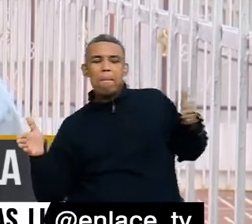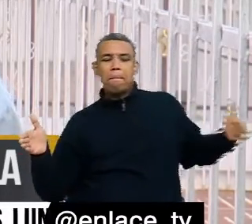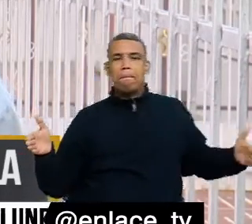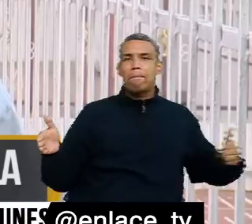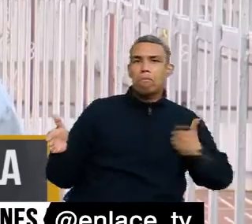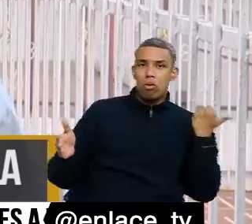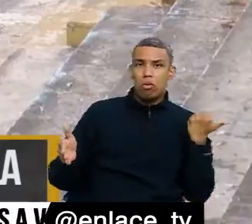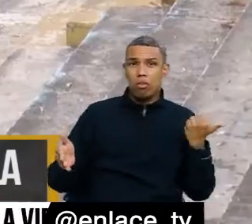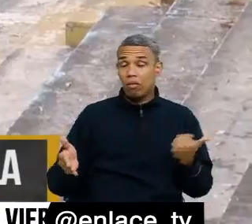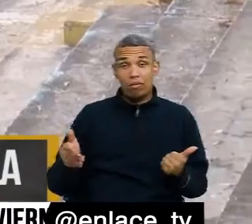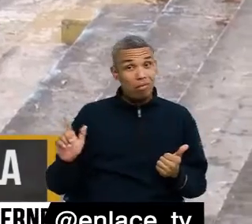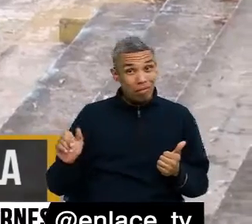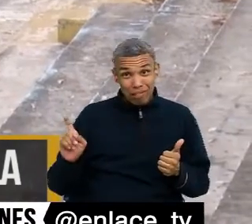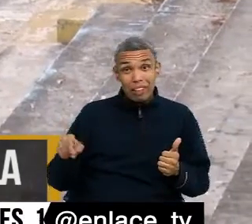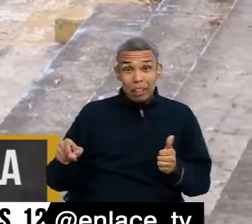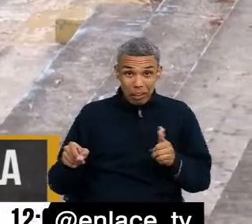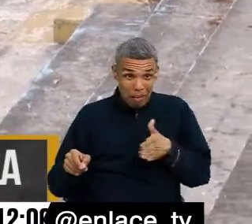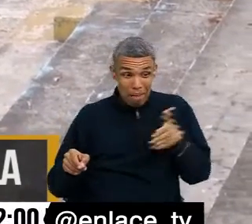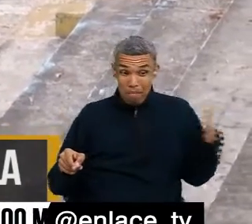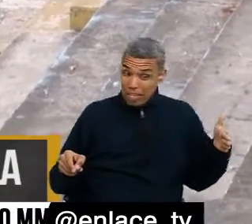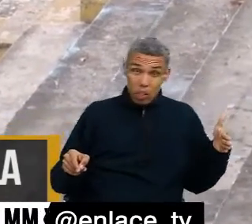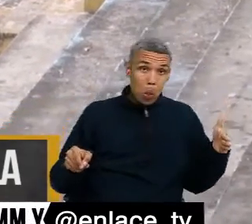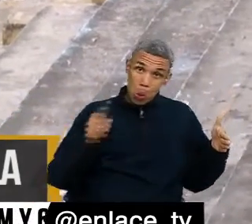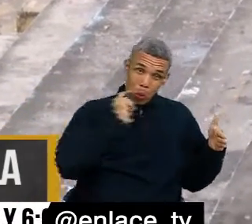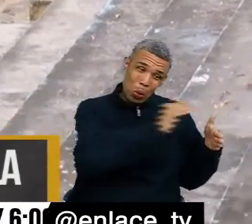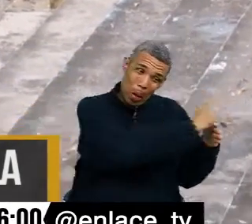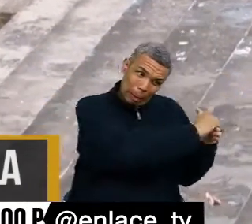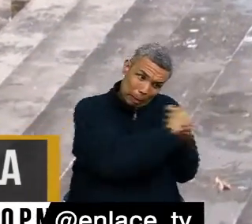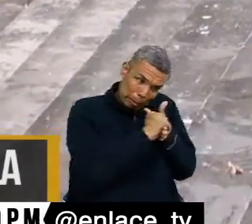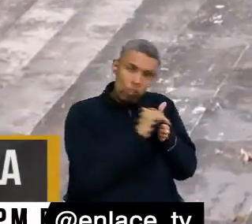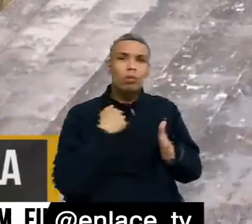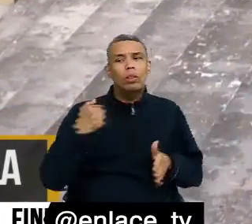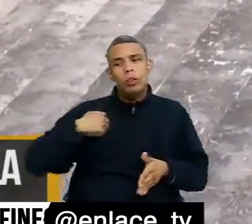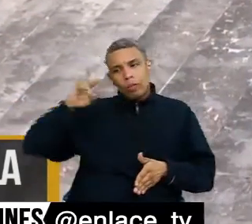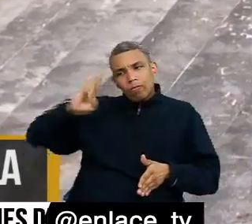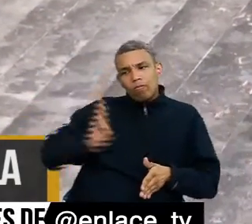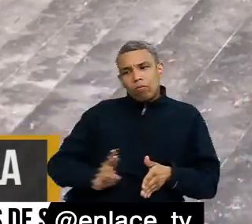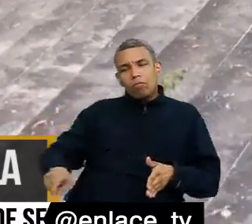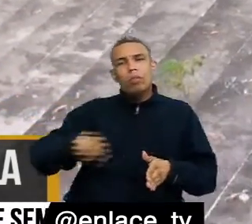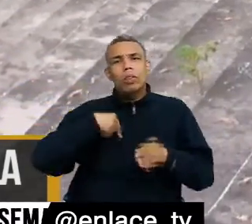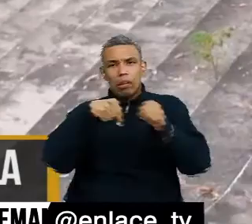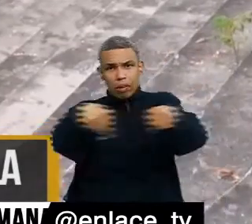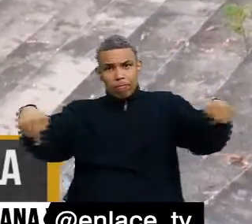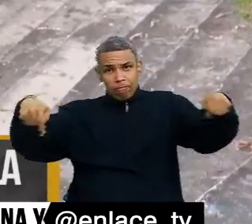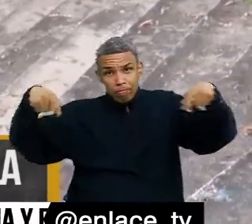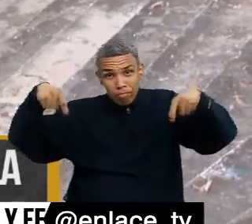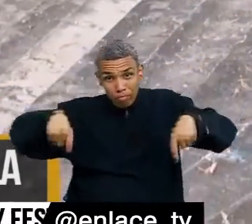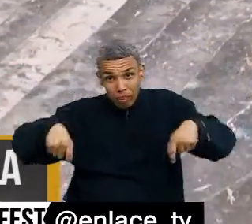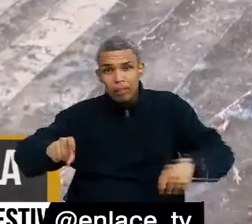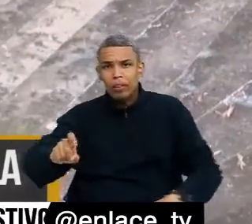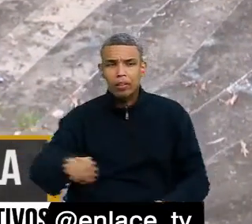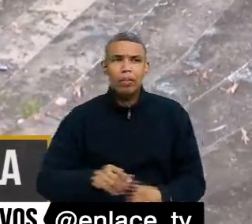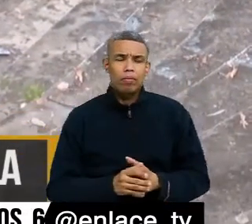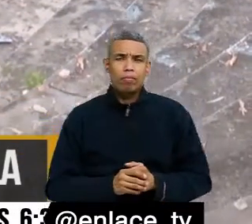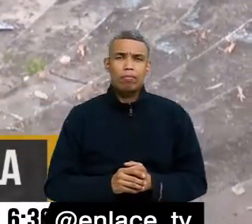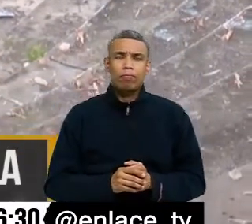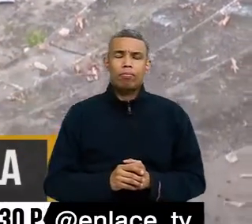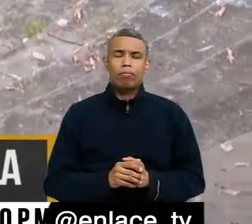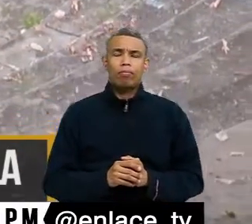hacer la parte del gimnasio biosaludable en la parte que le sigue, es